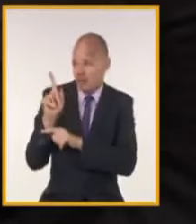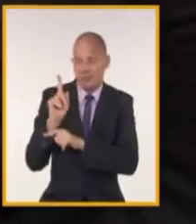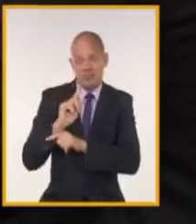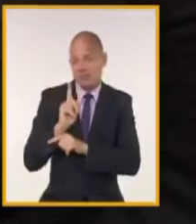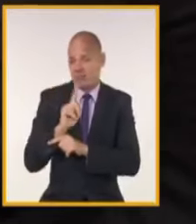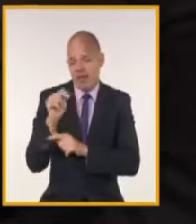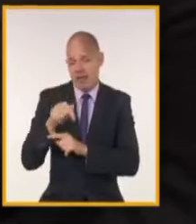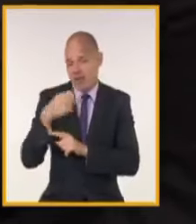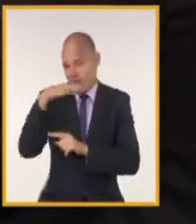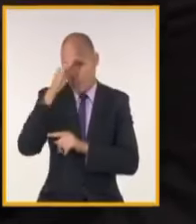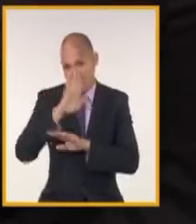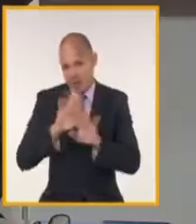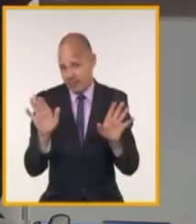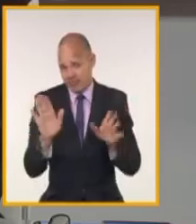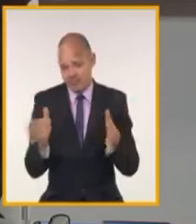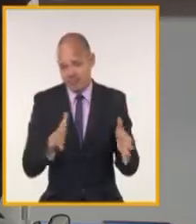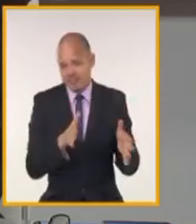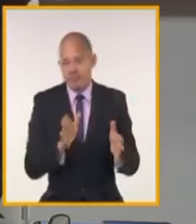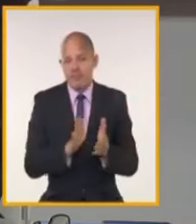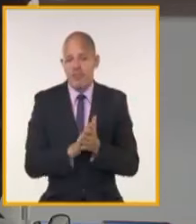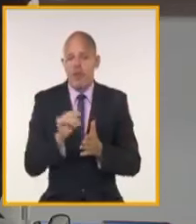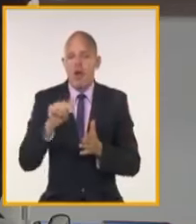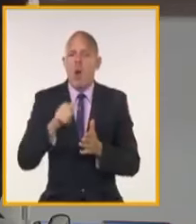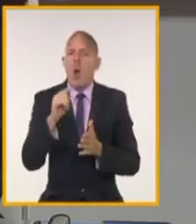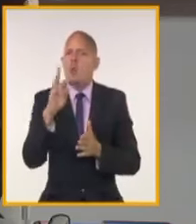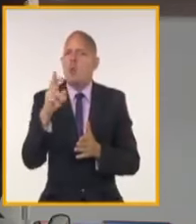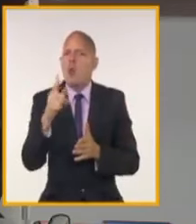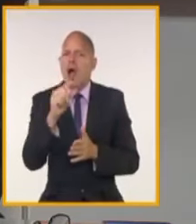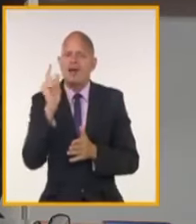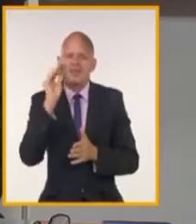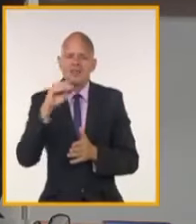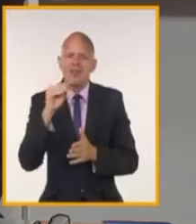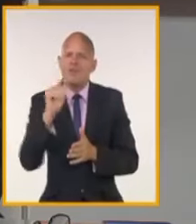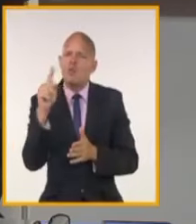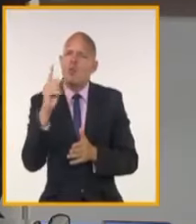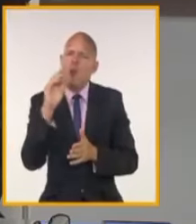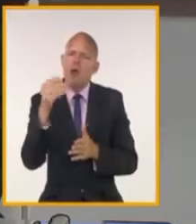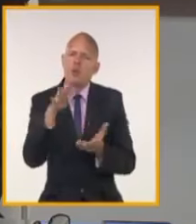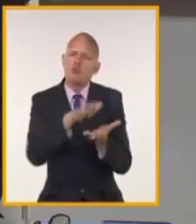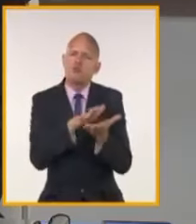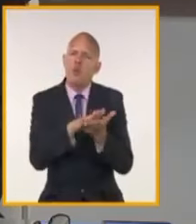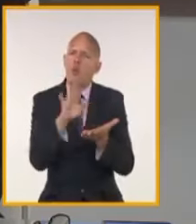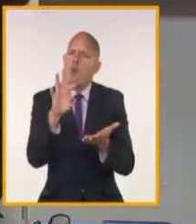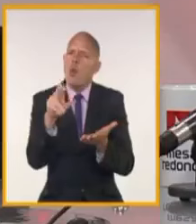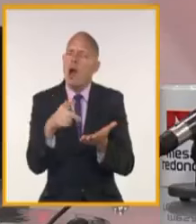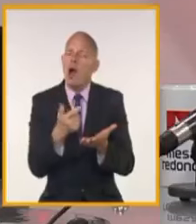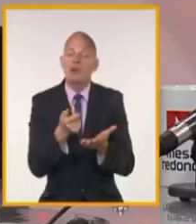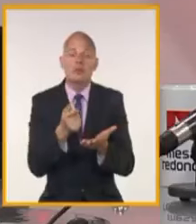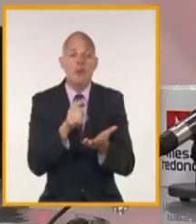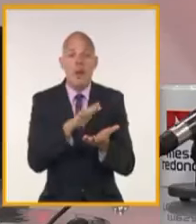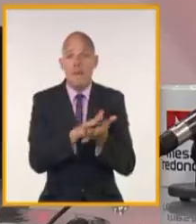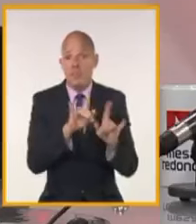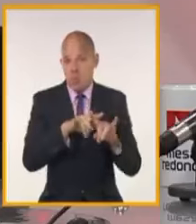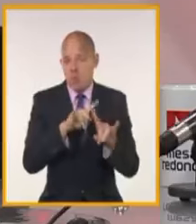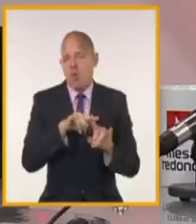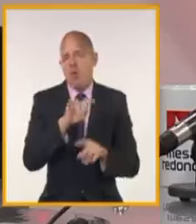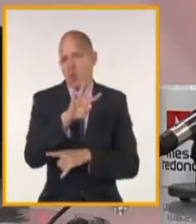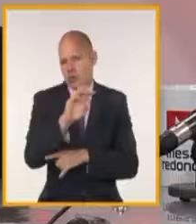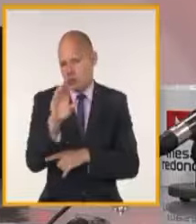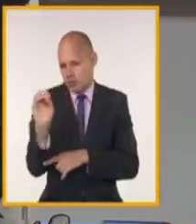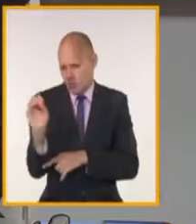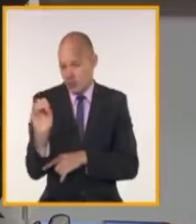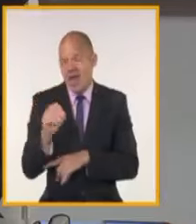esos grupos están trabajando hoy tenemos 400 mw que están disponibles o una bajísima cuando haya combustible